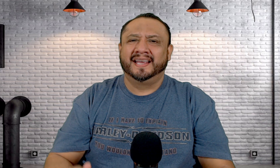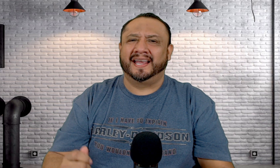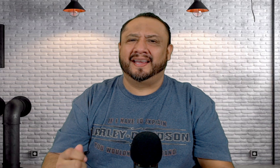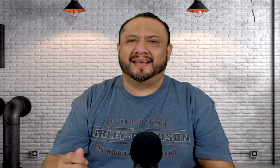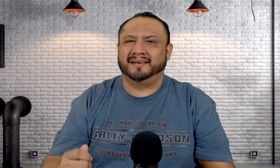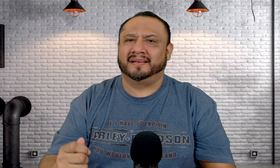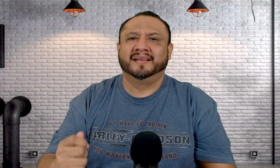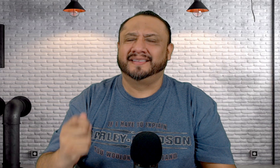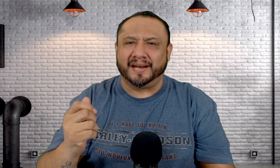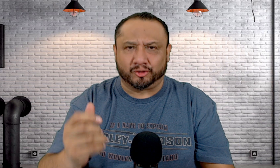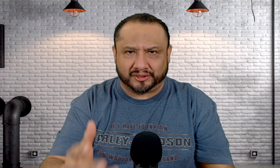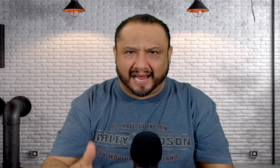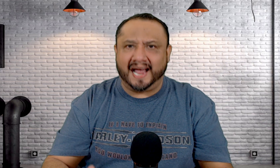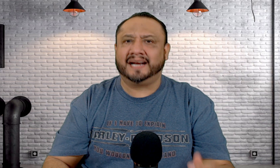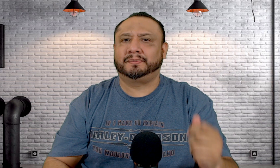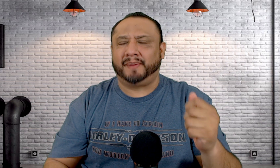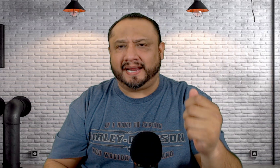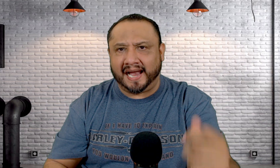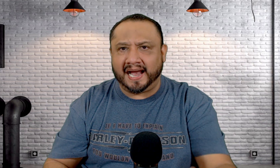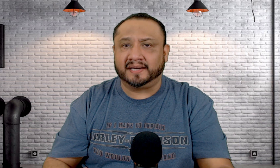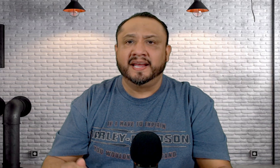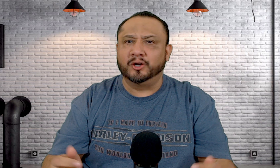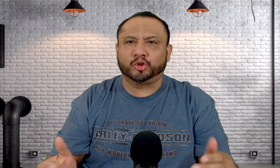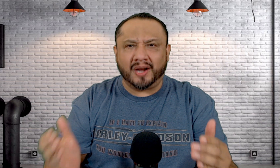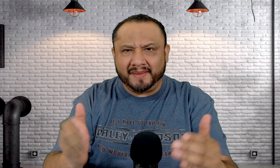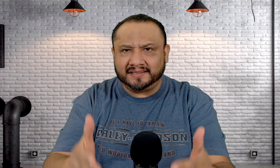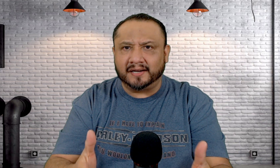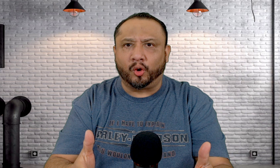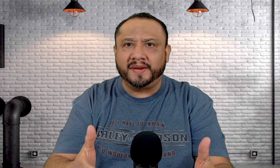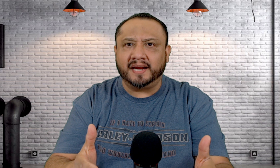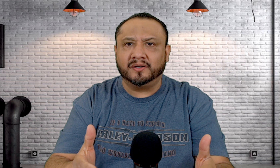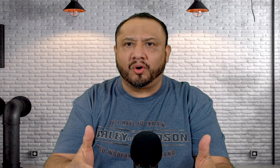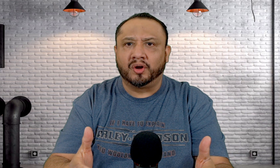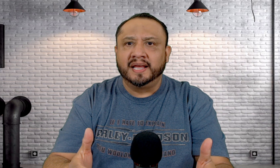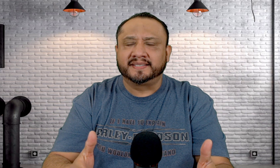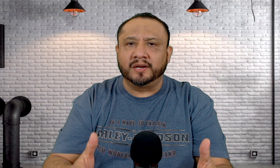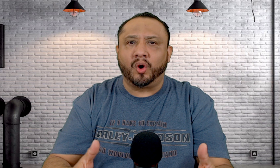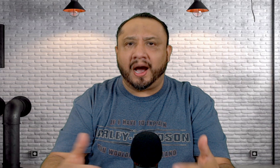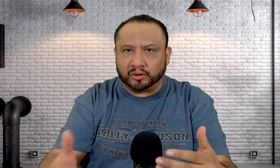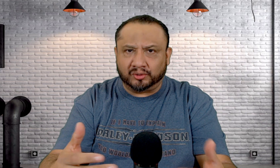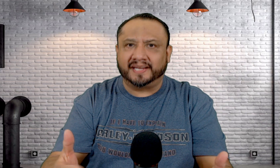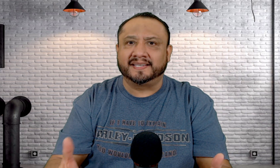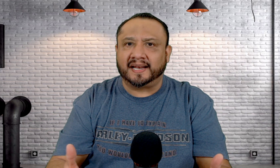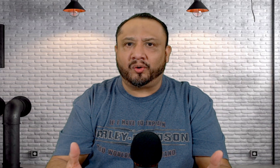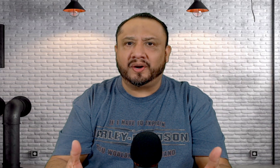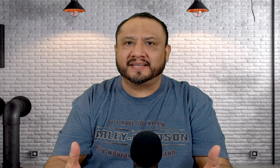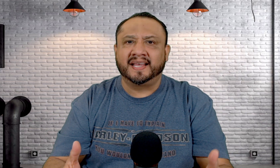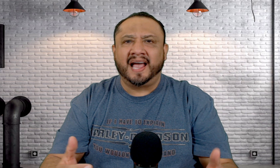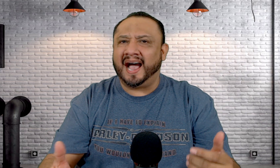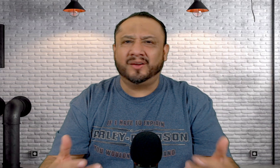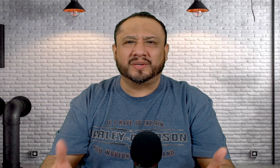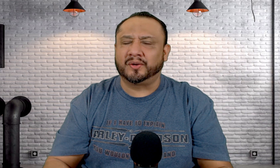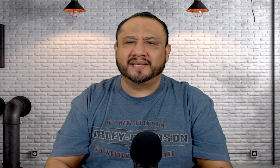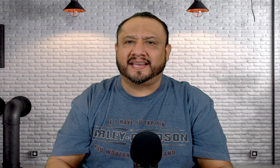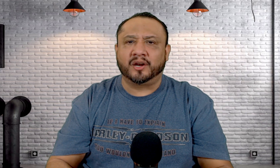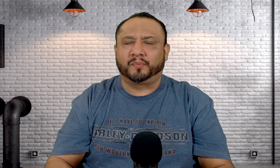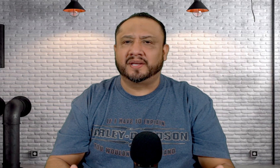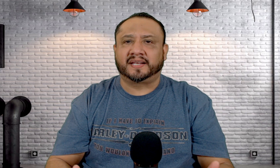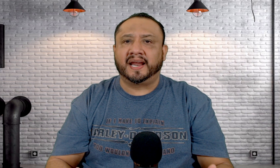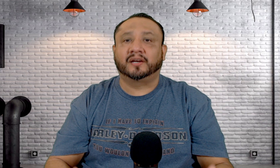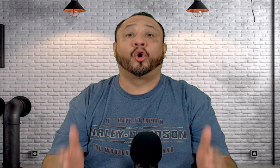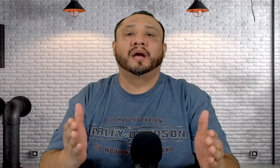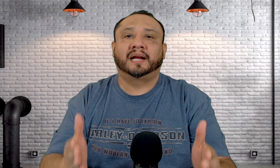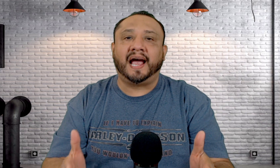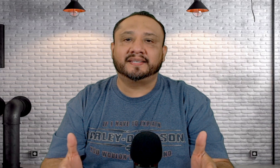es denostar, pegar, y no solamente al gobierno, sino a otros legisladores. Hay cuestiones que ya no